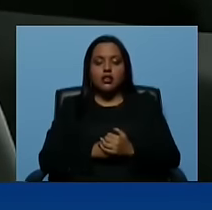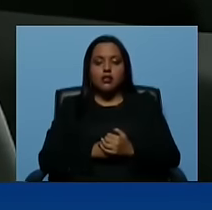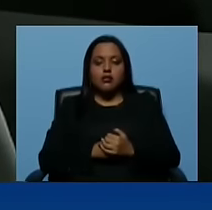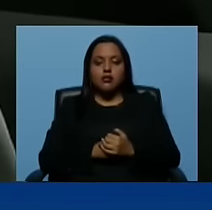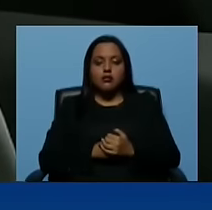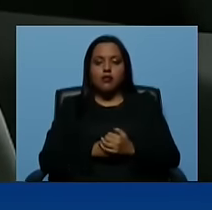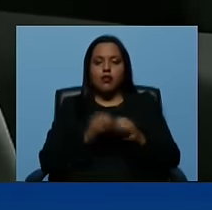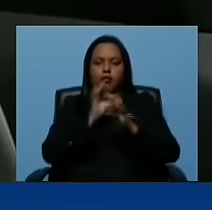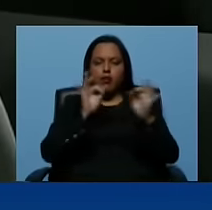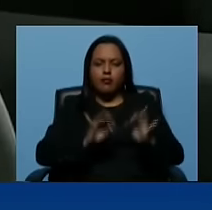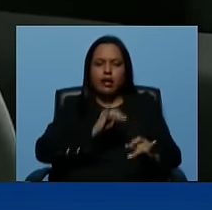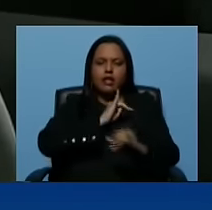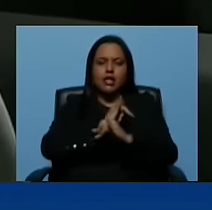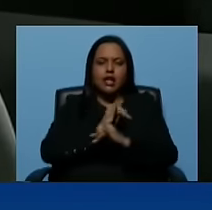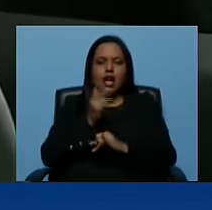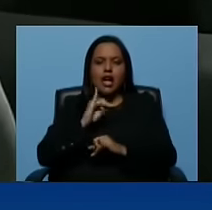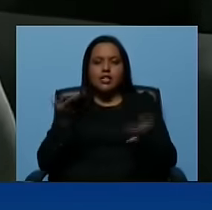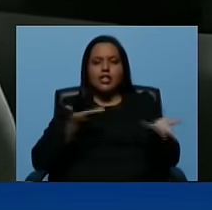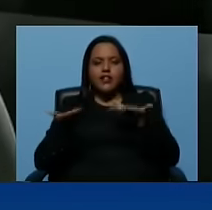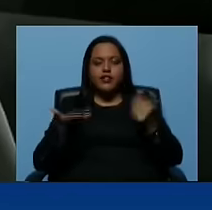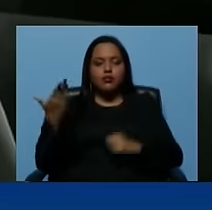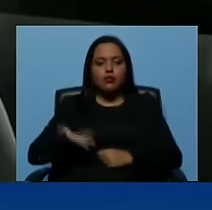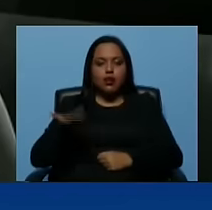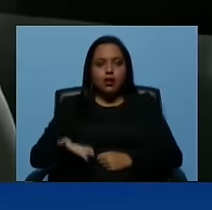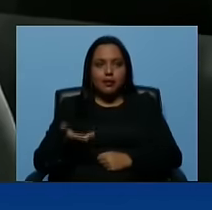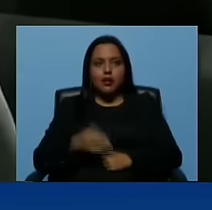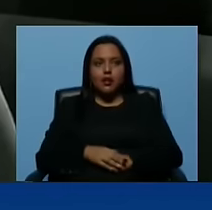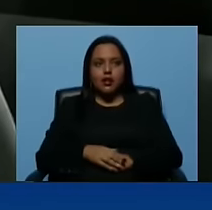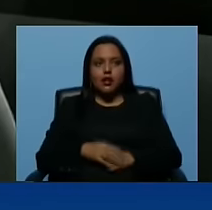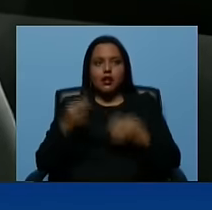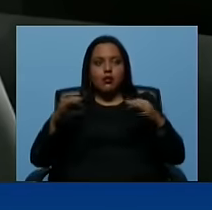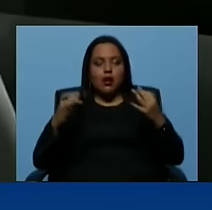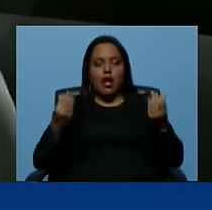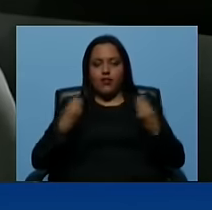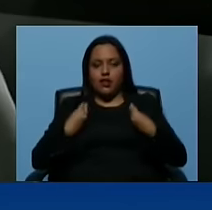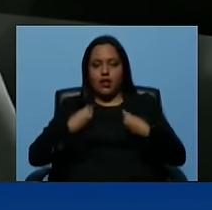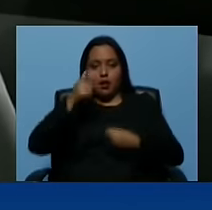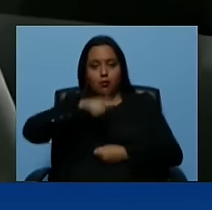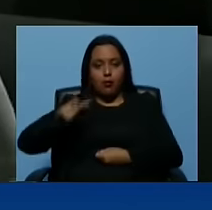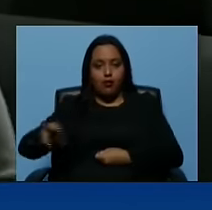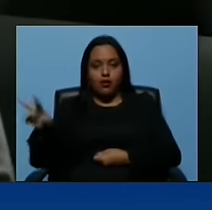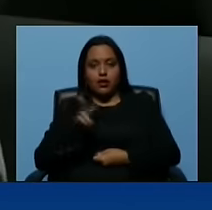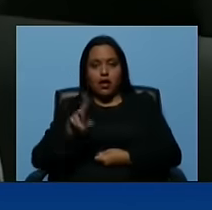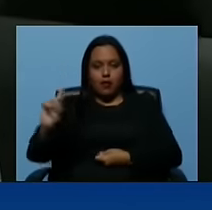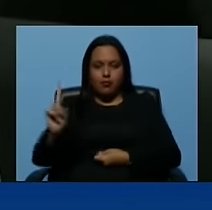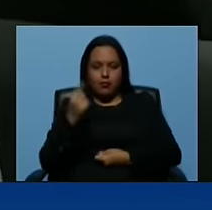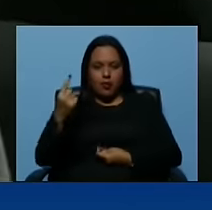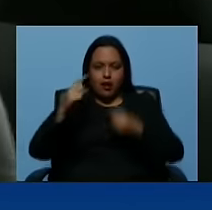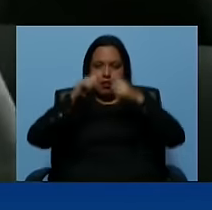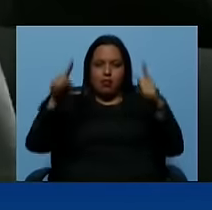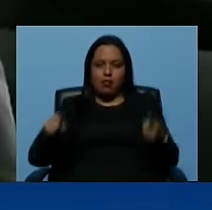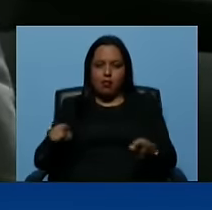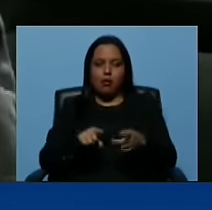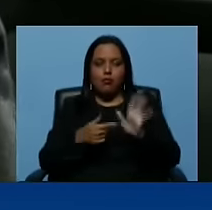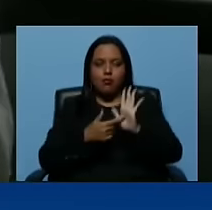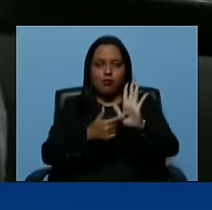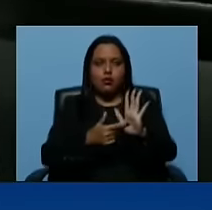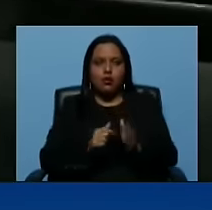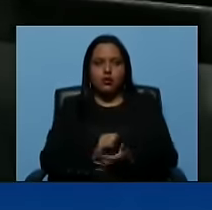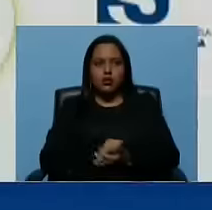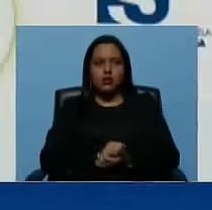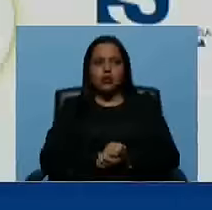plataformas que prestan servicios vitales para la cotidianidad de nuestro pueblo venezolano. En la primera lámina mostramos, presidente,